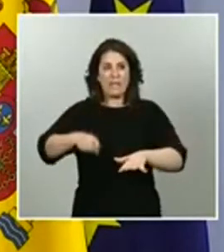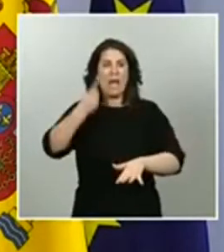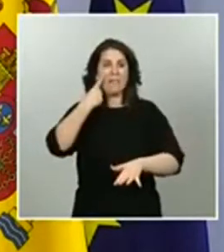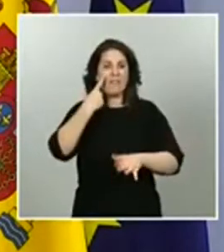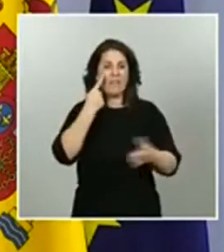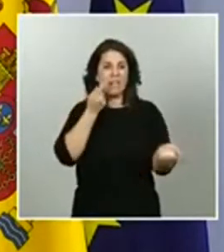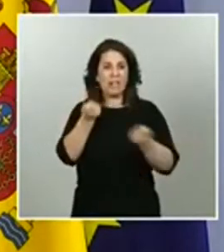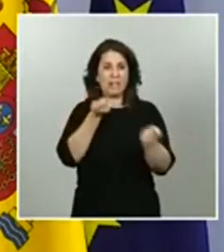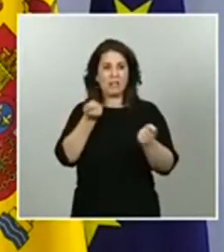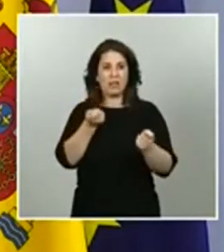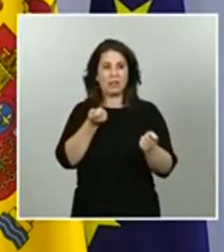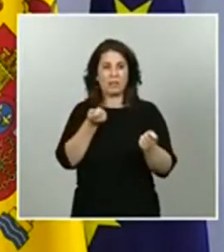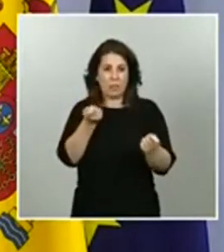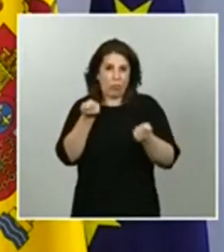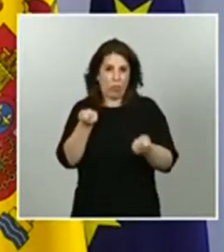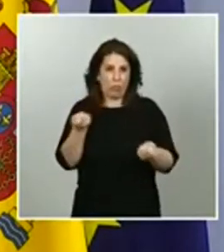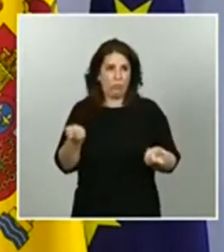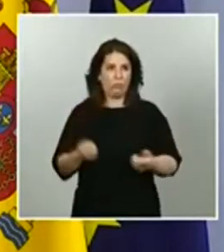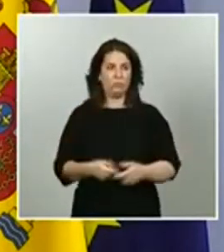En segundo lugar,